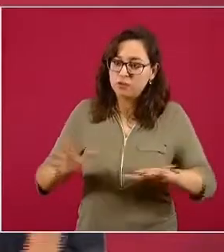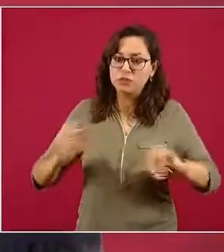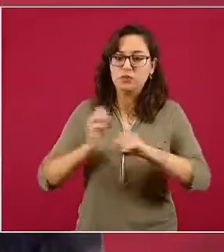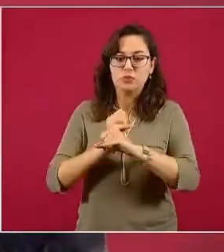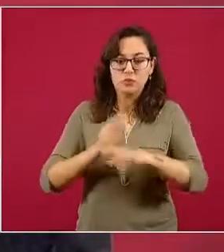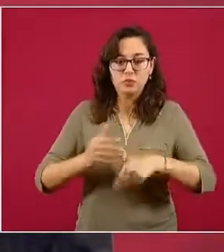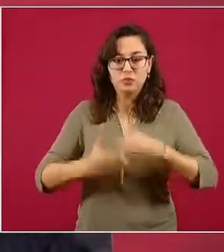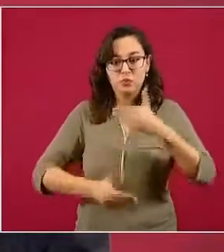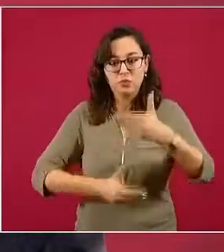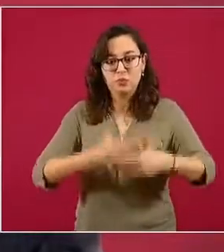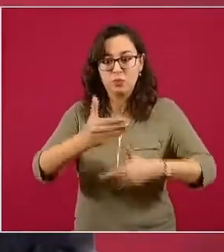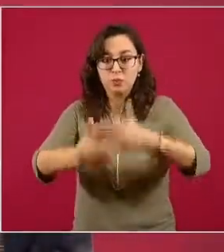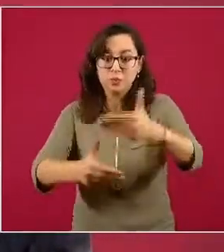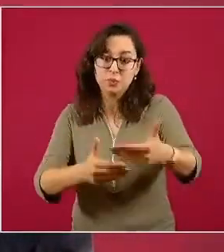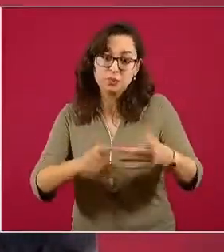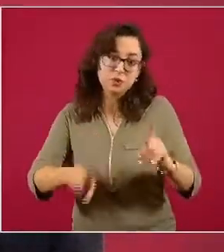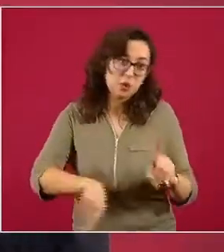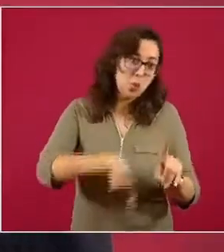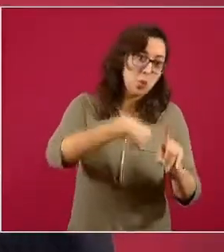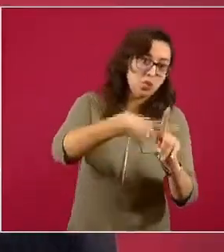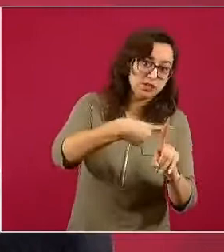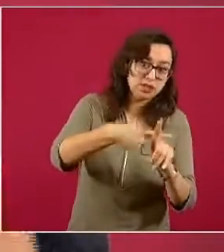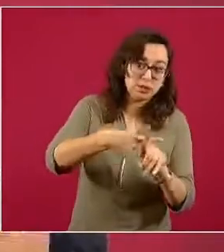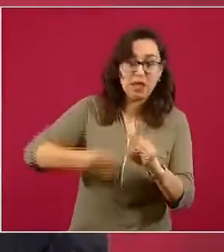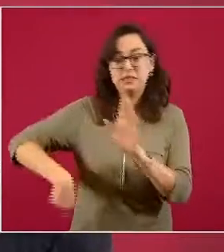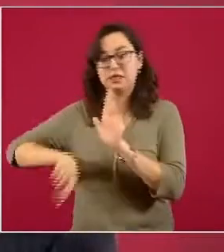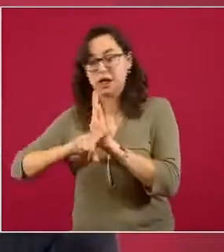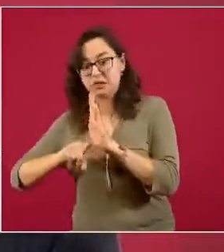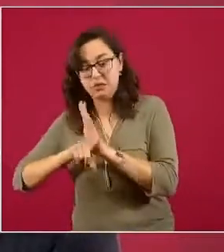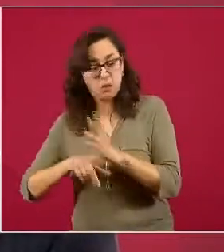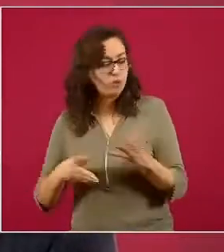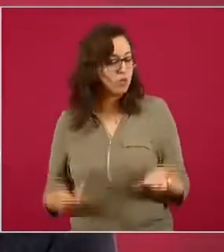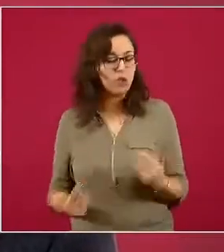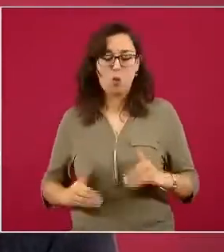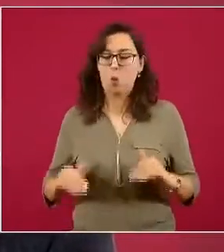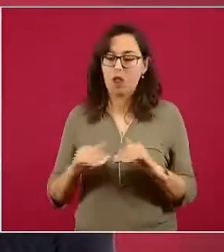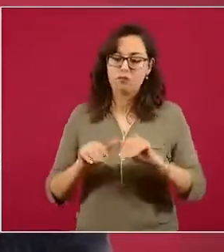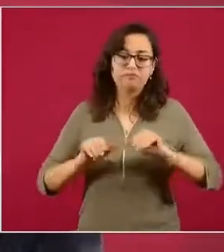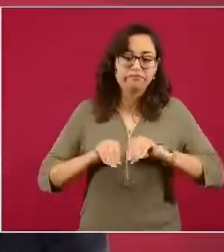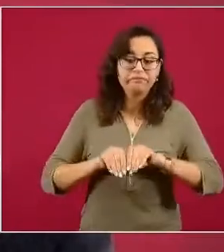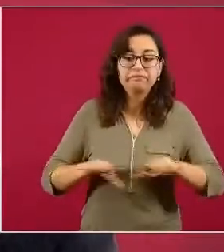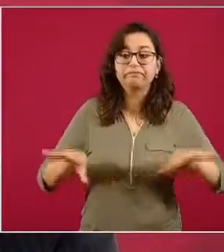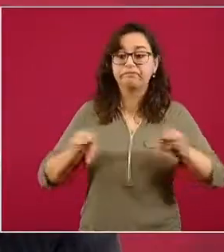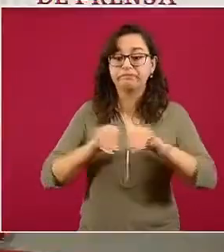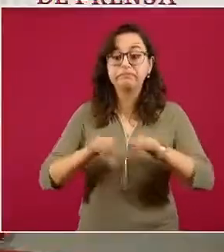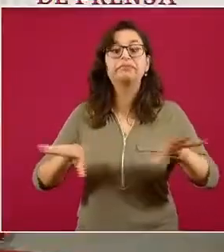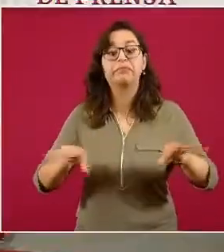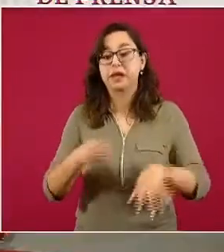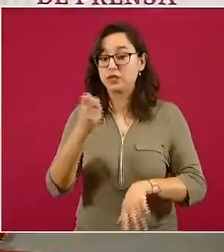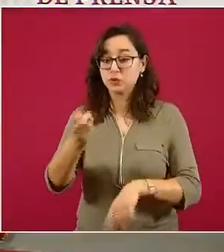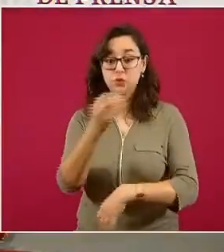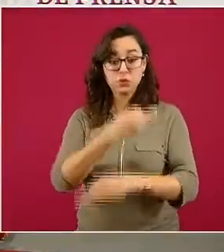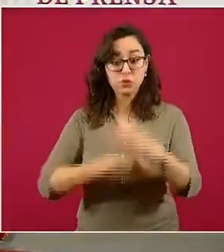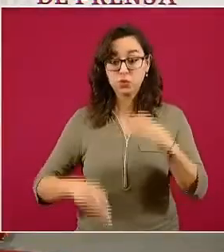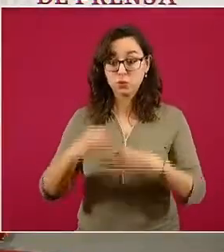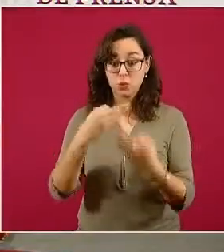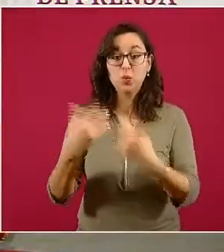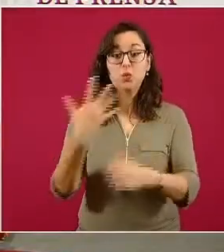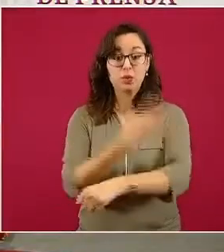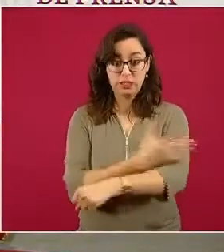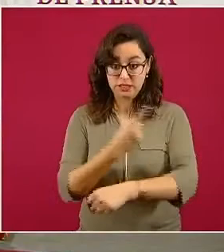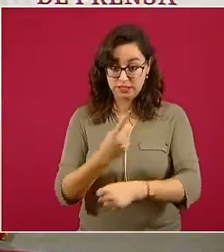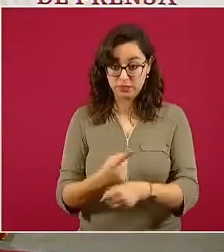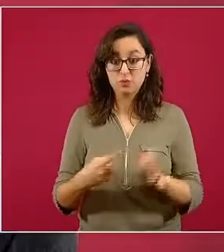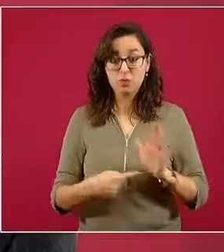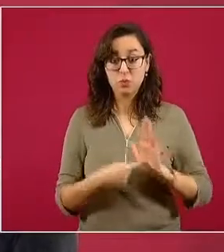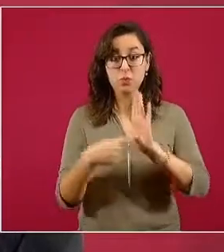consecuencias positivas, o si las hubiera negativas, del propio proceso de vacunación. Pero todo va a ser absolutamente transparente. Dicho sea de